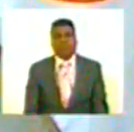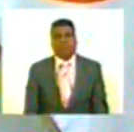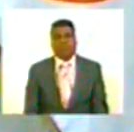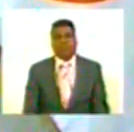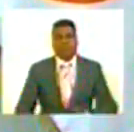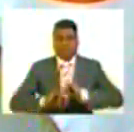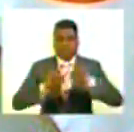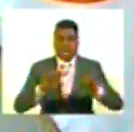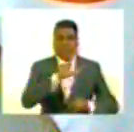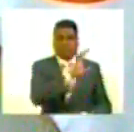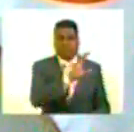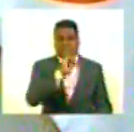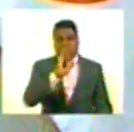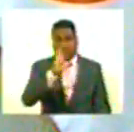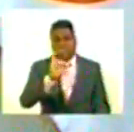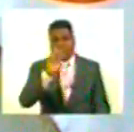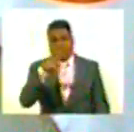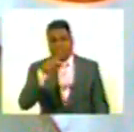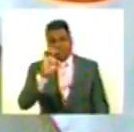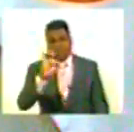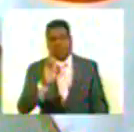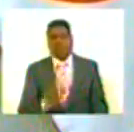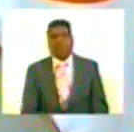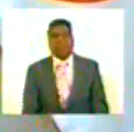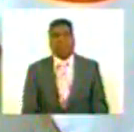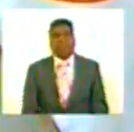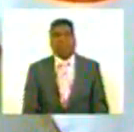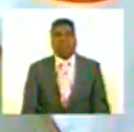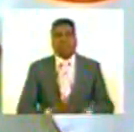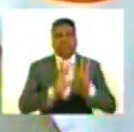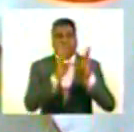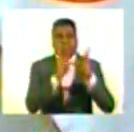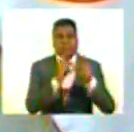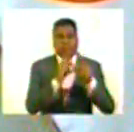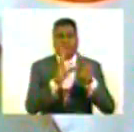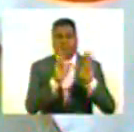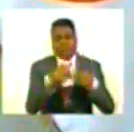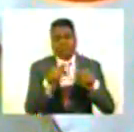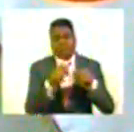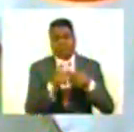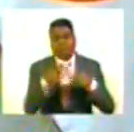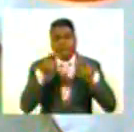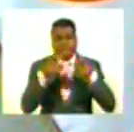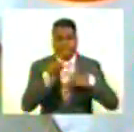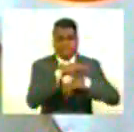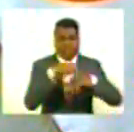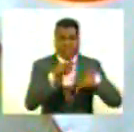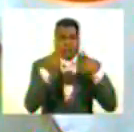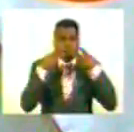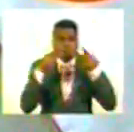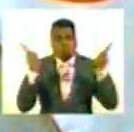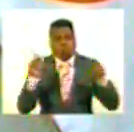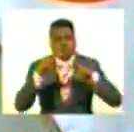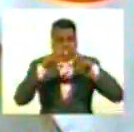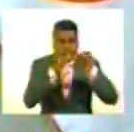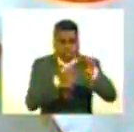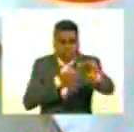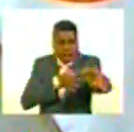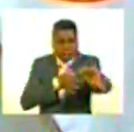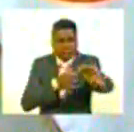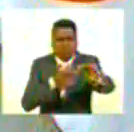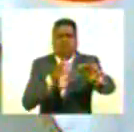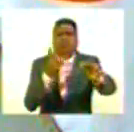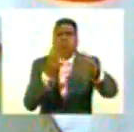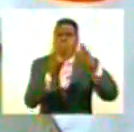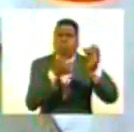el CICPC, conjuntamente con el Ministerio Público, están haciendo todos los levantamientos planimétricos e